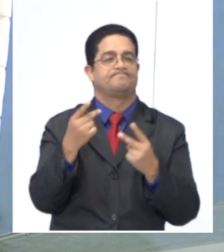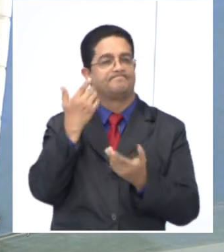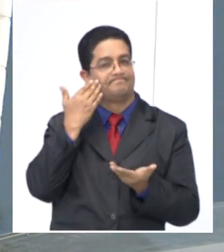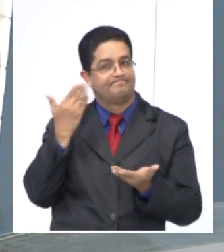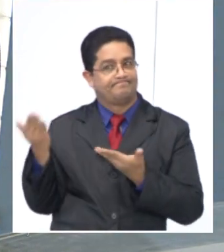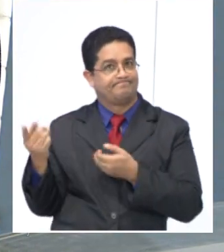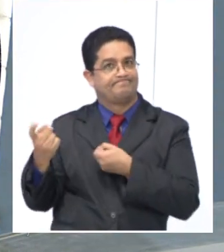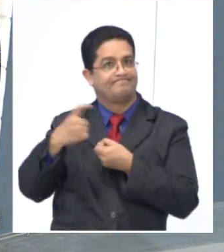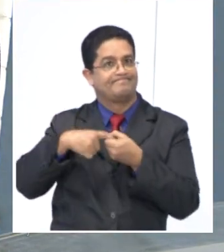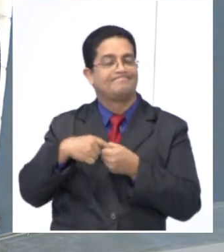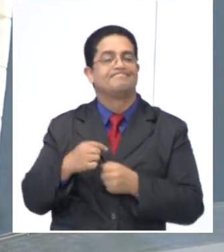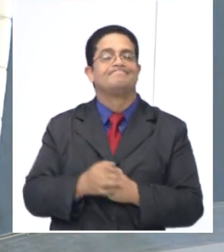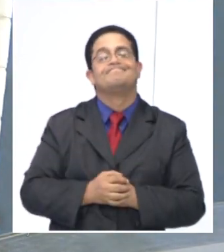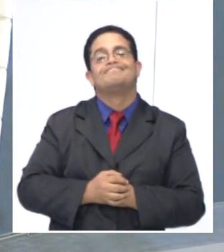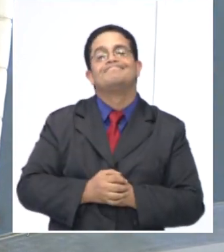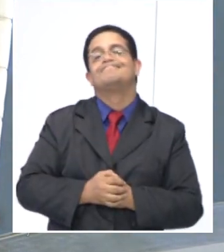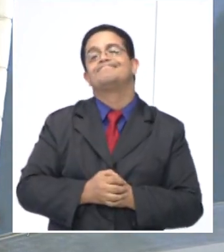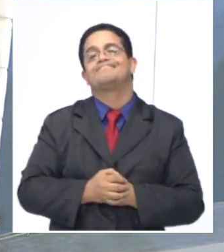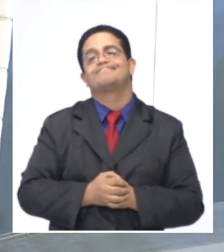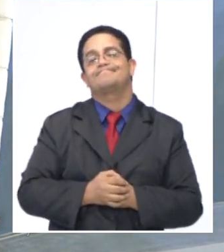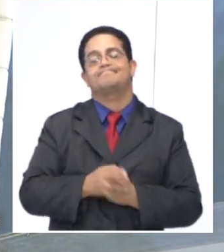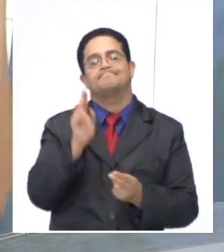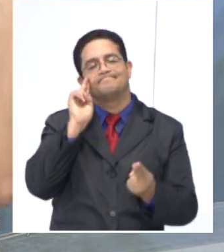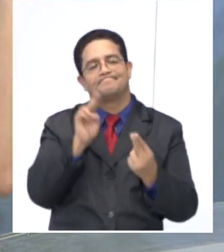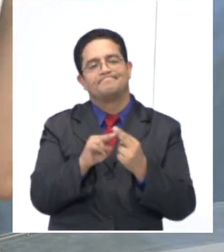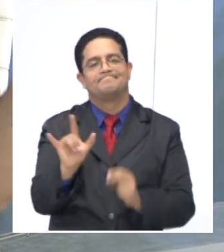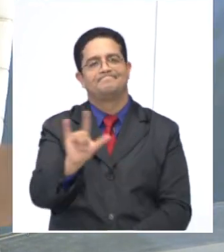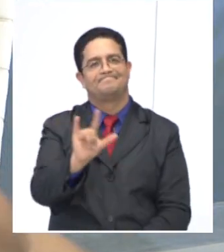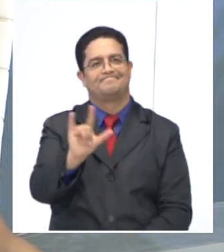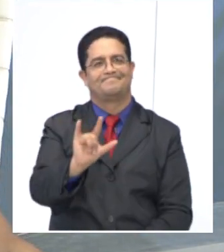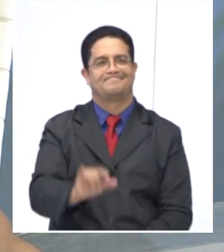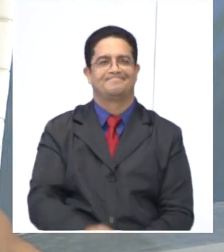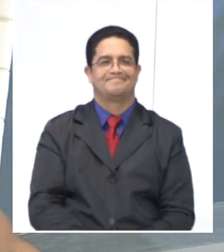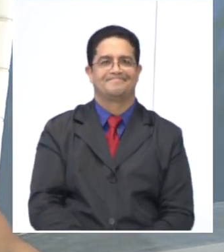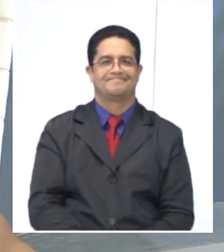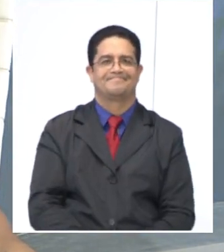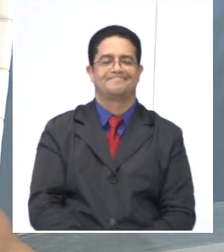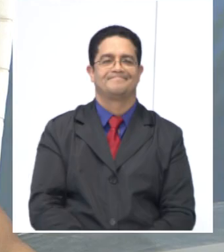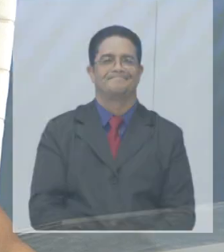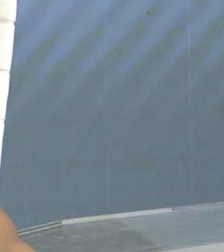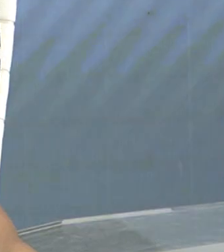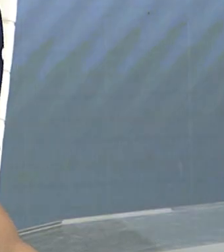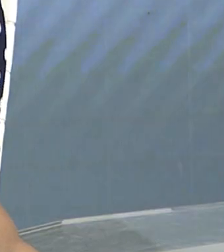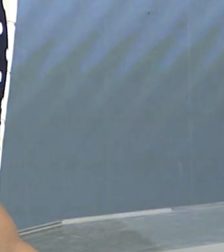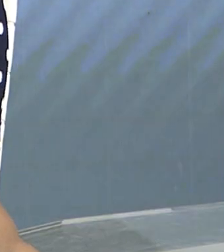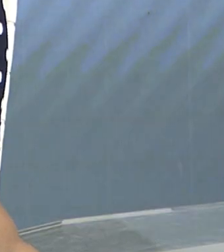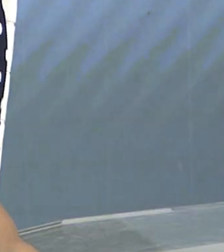cuentas, @salud_gb, @DanielOJ Salas. Será hasta una próxima oportunidad.